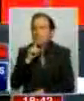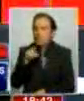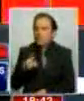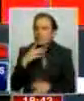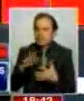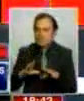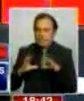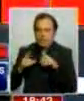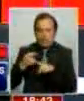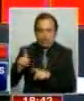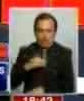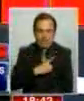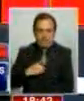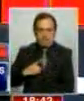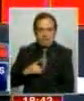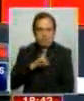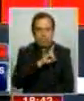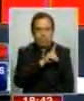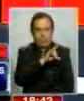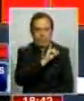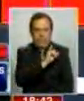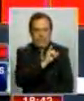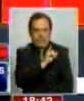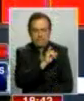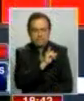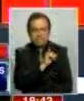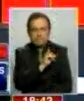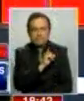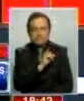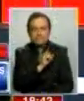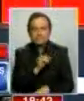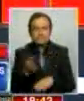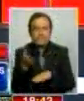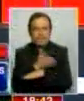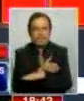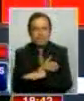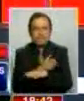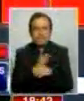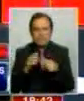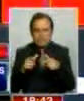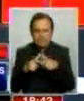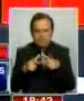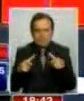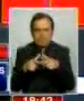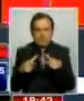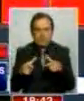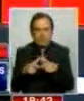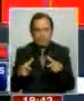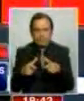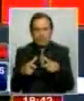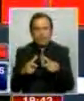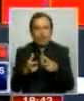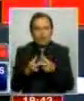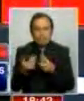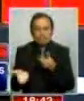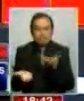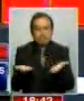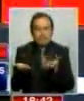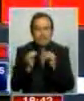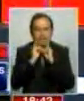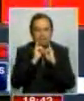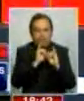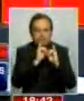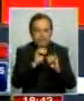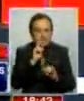conversábamos acá con un diputado de la UDI por un... no es panfleto, es un volante que están repartiendo, que también tenemos